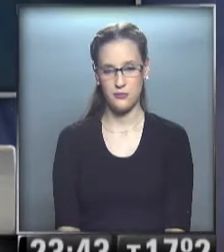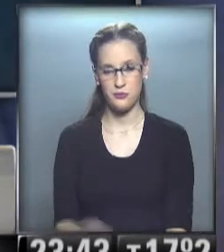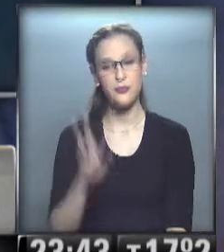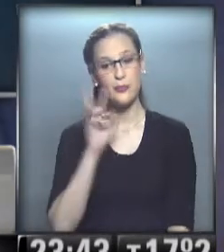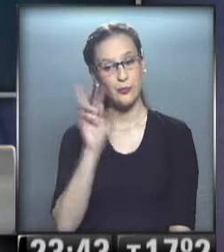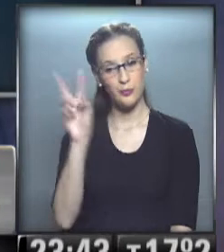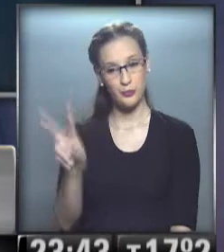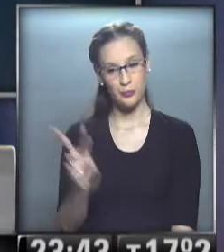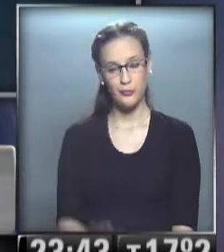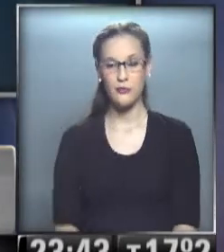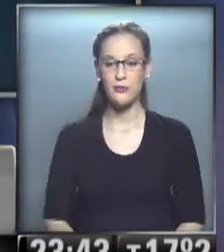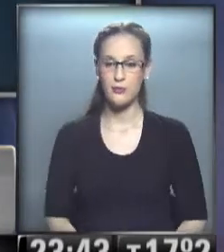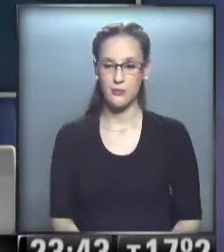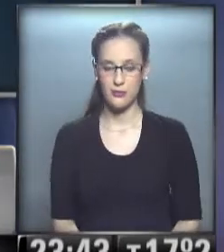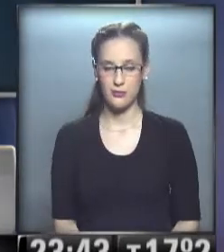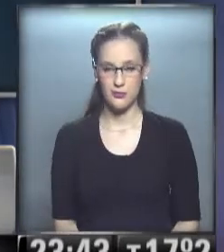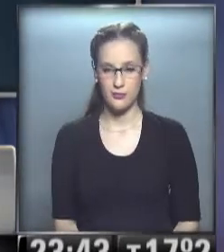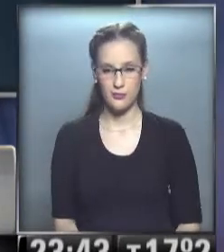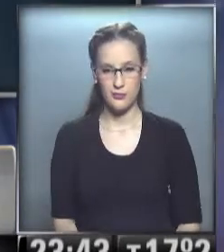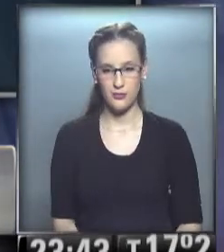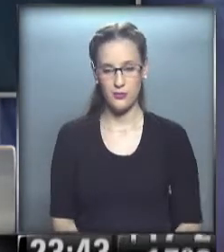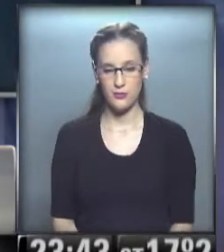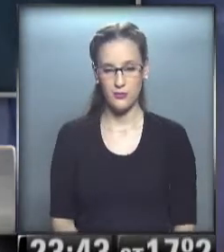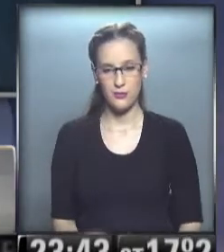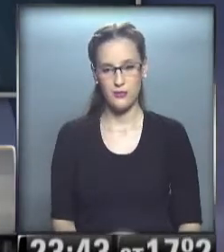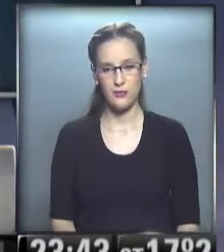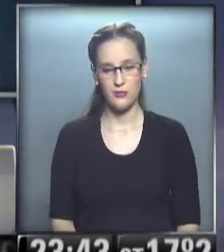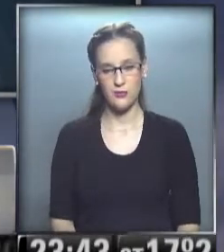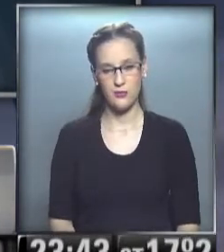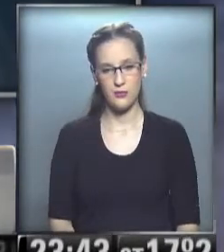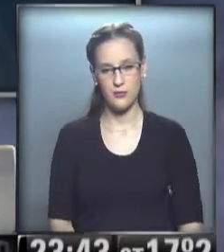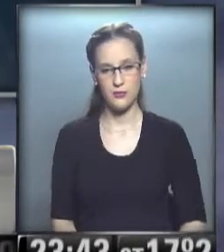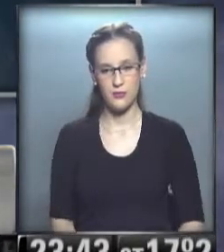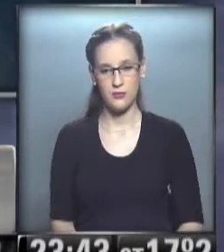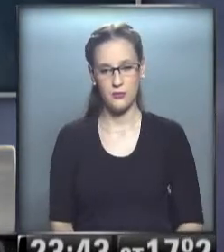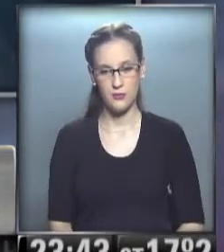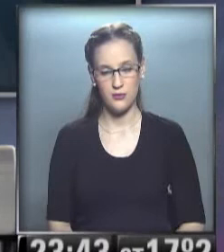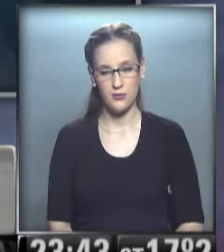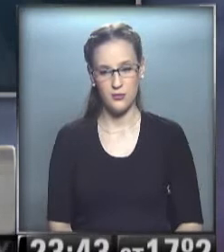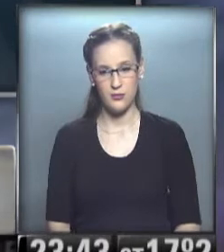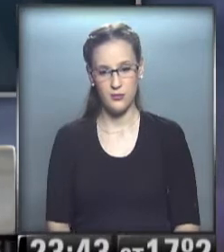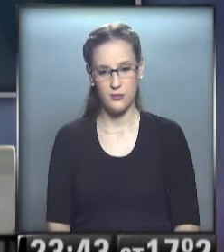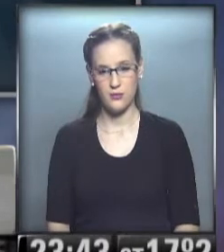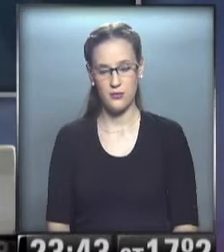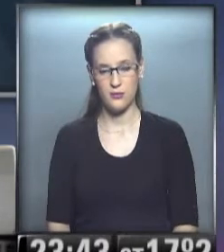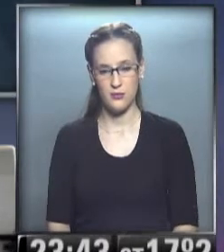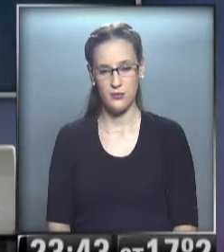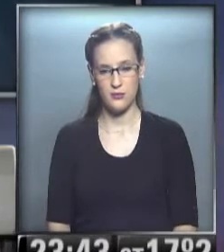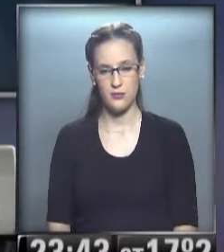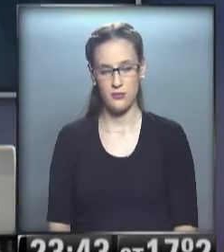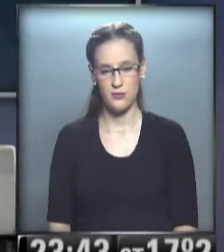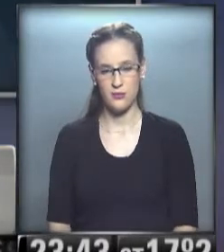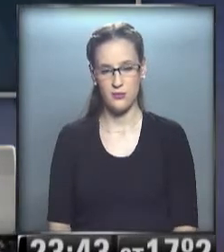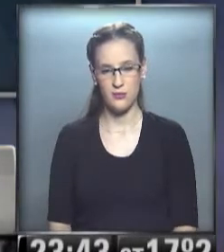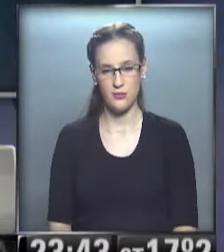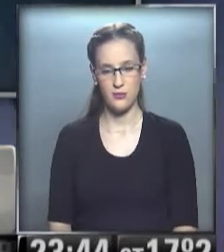abren expectativas positivas, dijo, para consolidar el rumbo de la economía. Confío en que el rumbo económico se encaminará